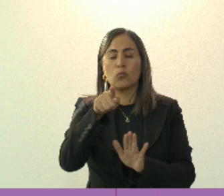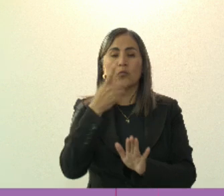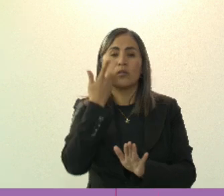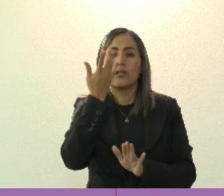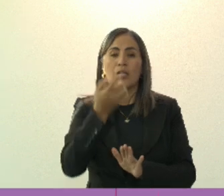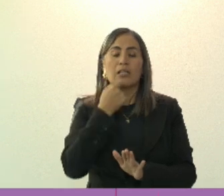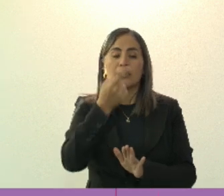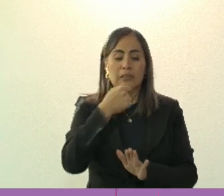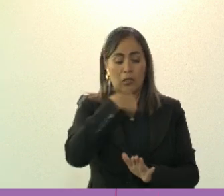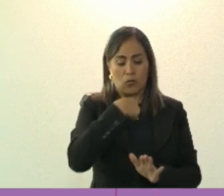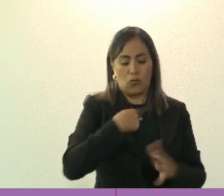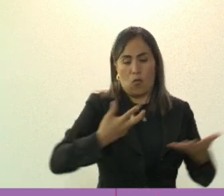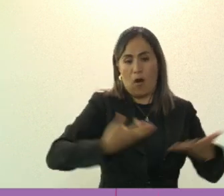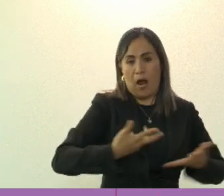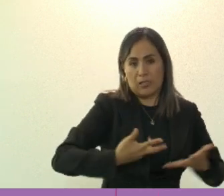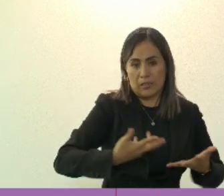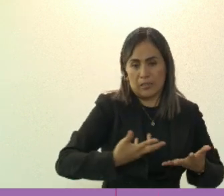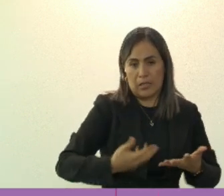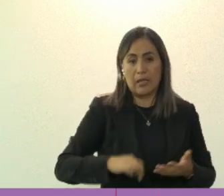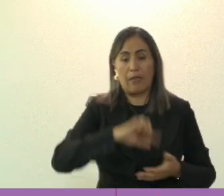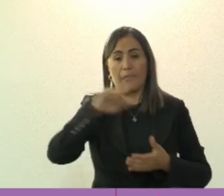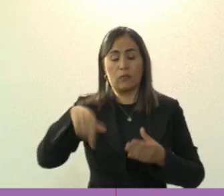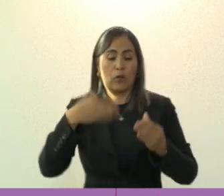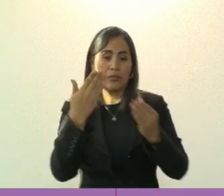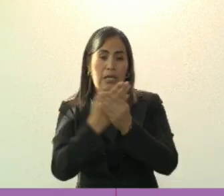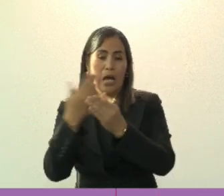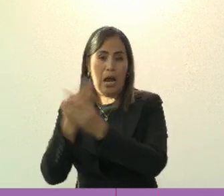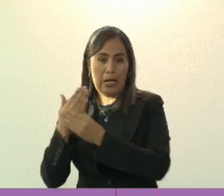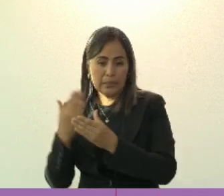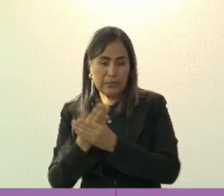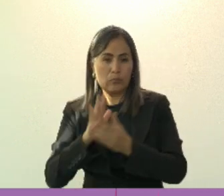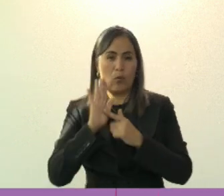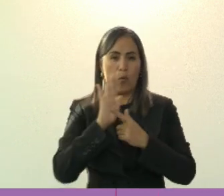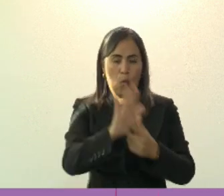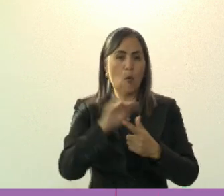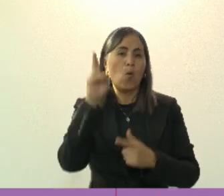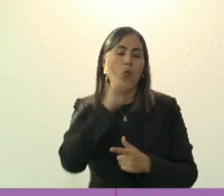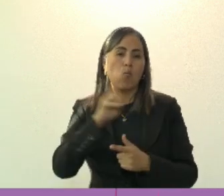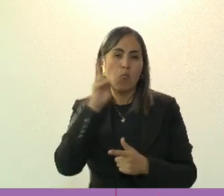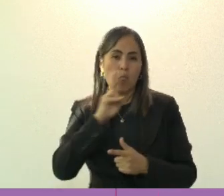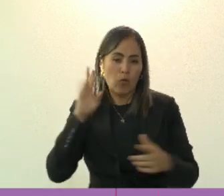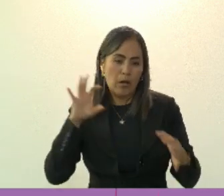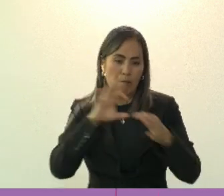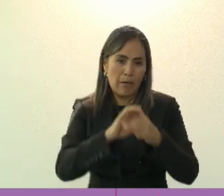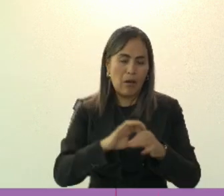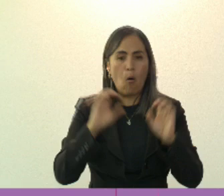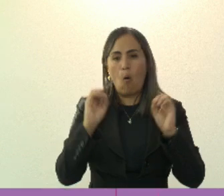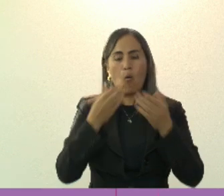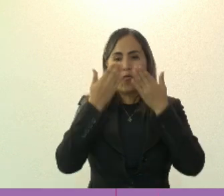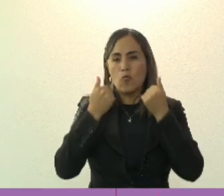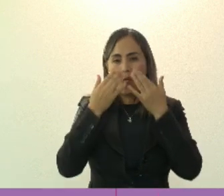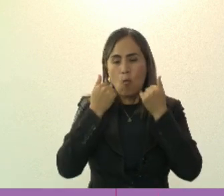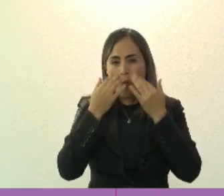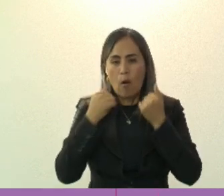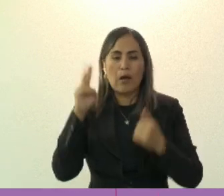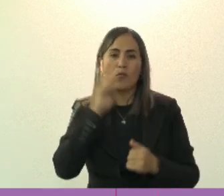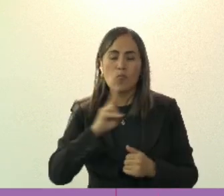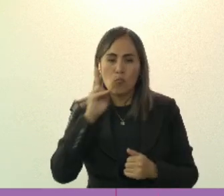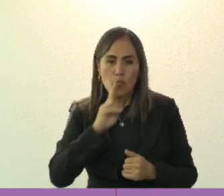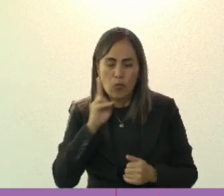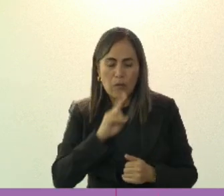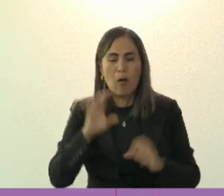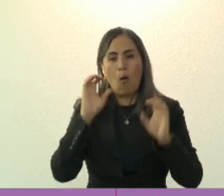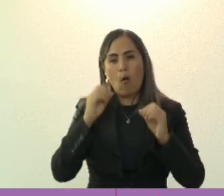diciendo que hiciste con respecto a los archivos que lo soportan o su ausencia y los problemas que puede